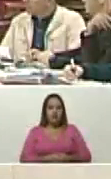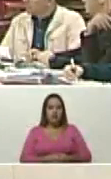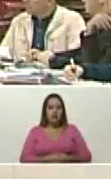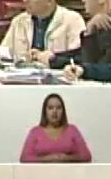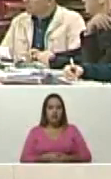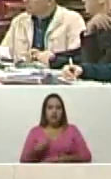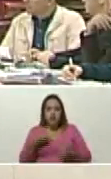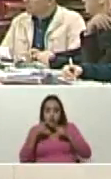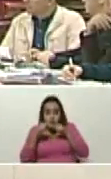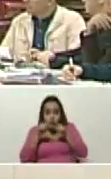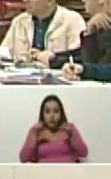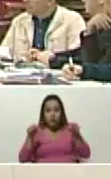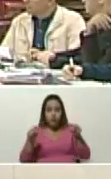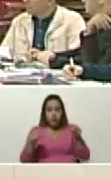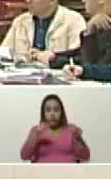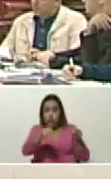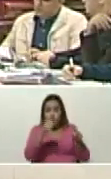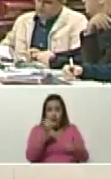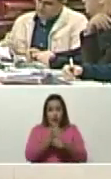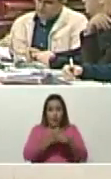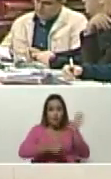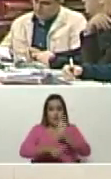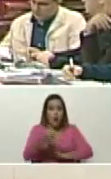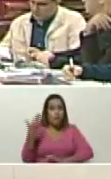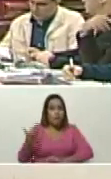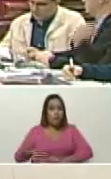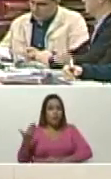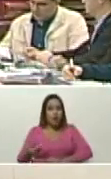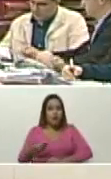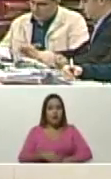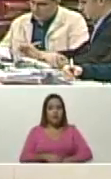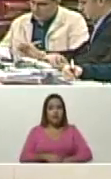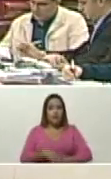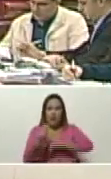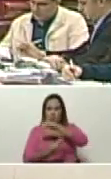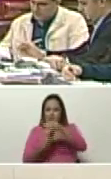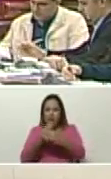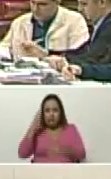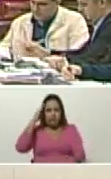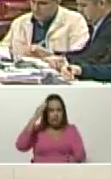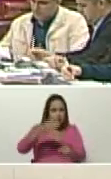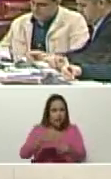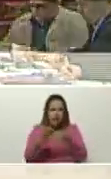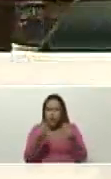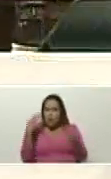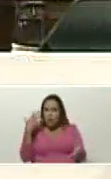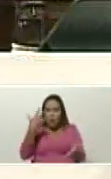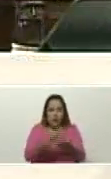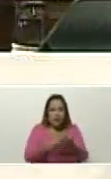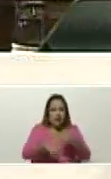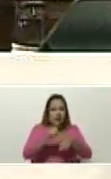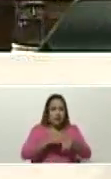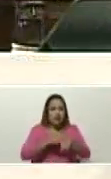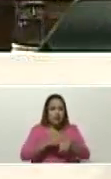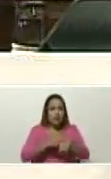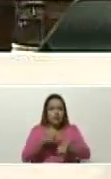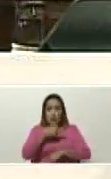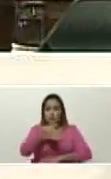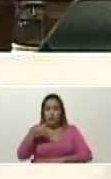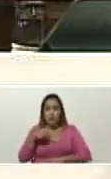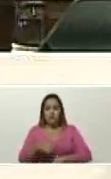diría que esta es una de las tareas más importantes, prioritarias y centrales de mucho tiempo para